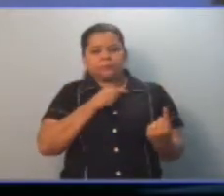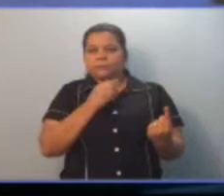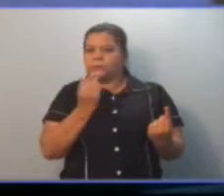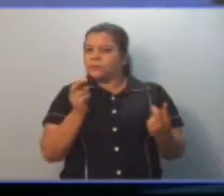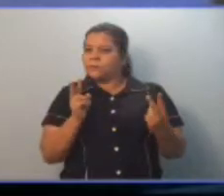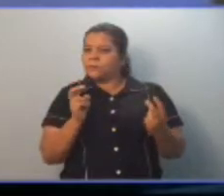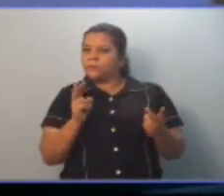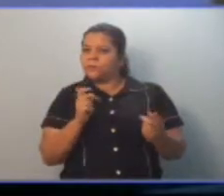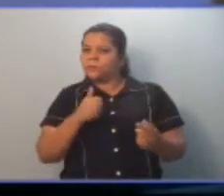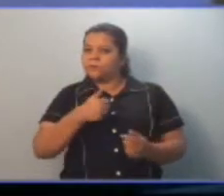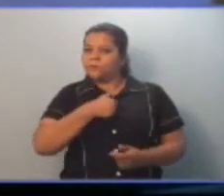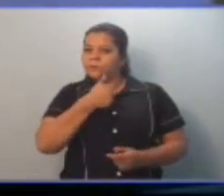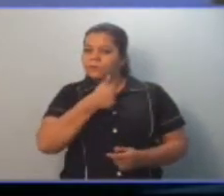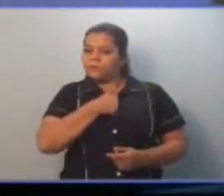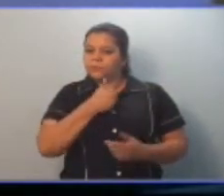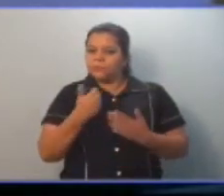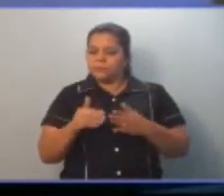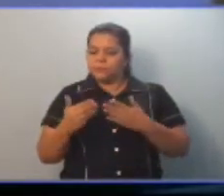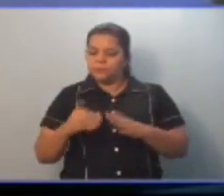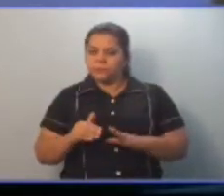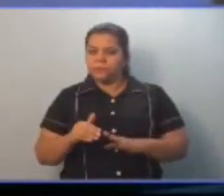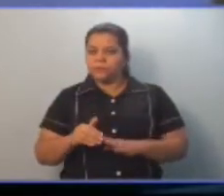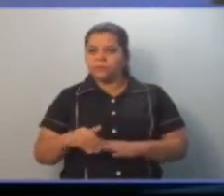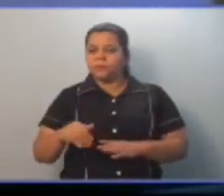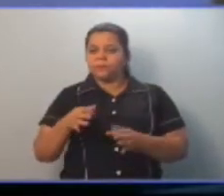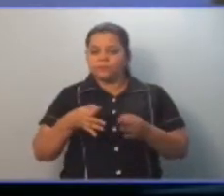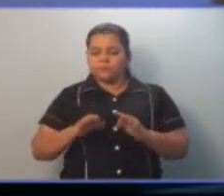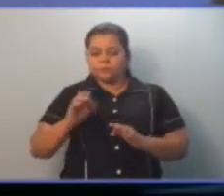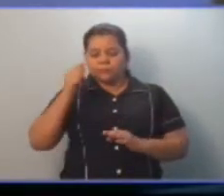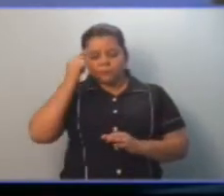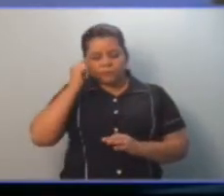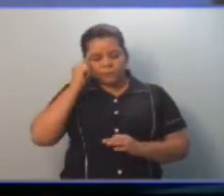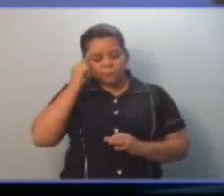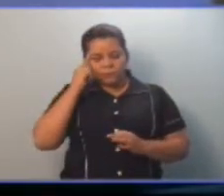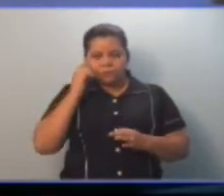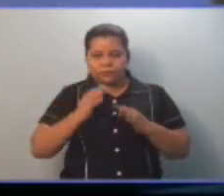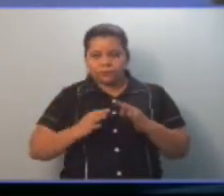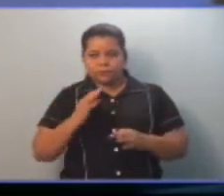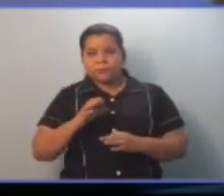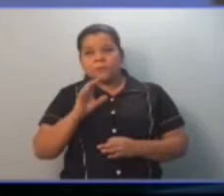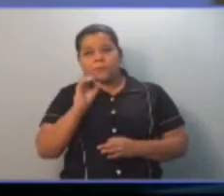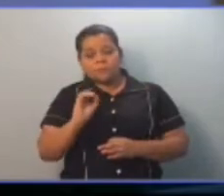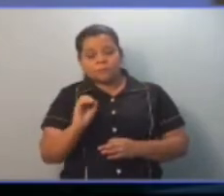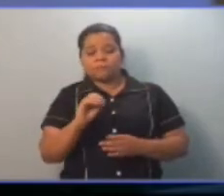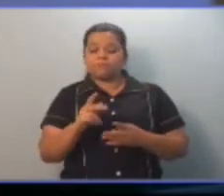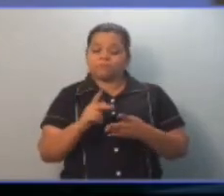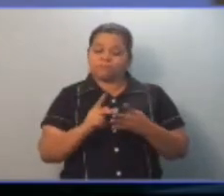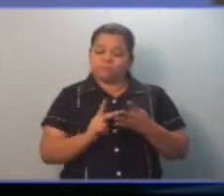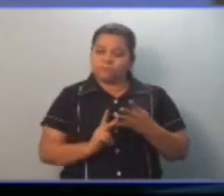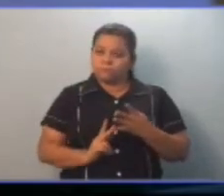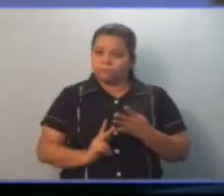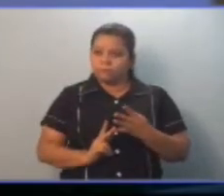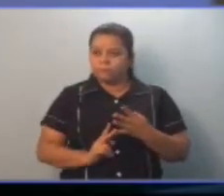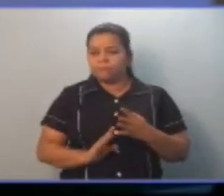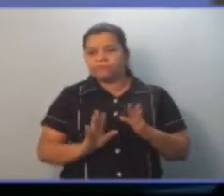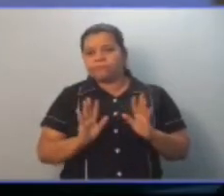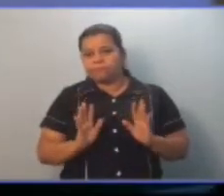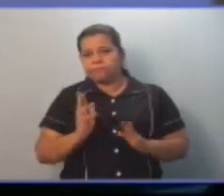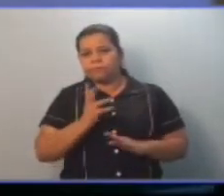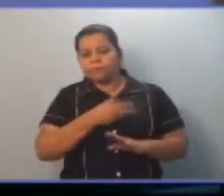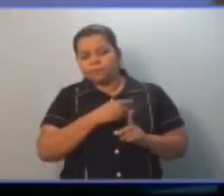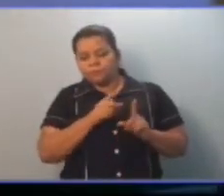propio de las distintas corrientes del pensamiento jurídico o como un tema de principios. Y la pregunta